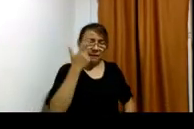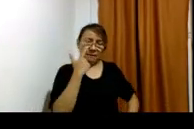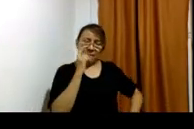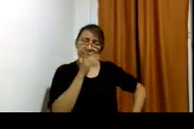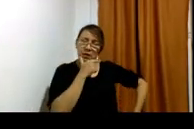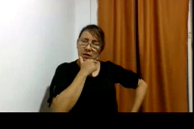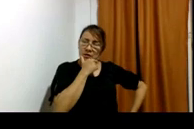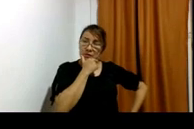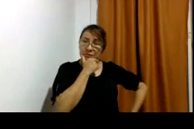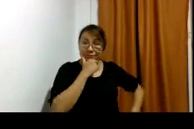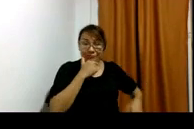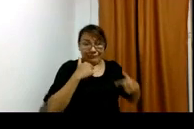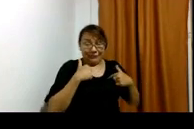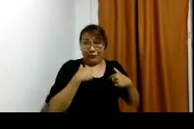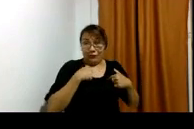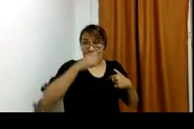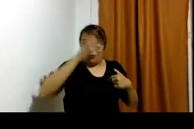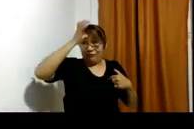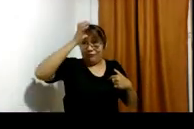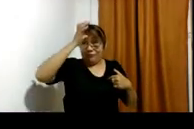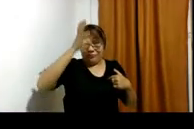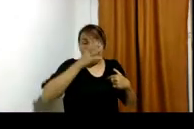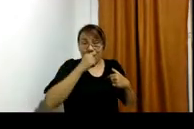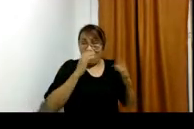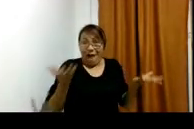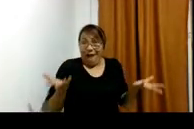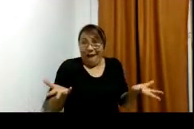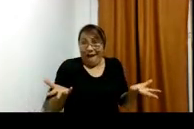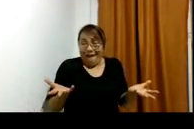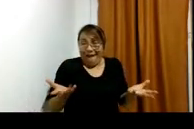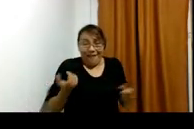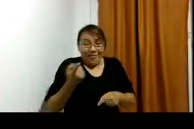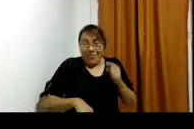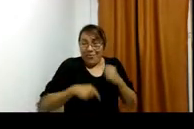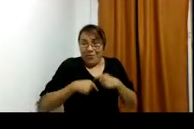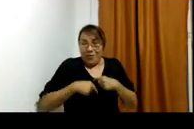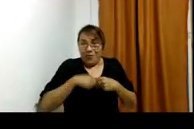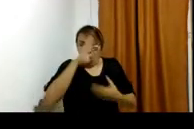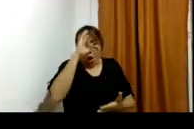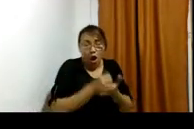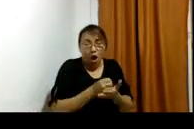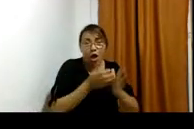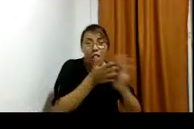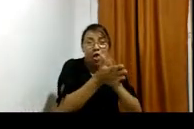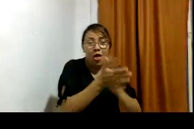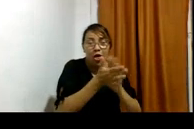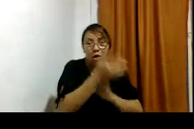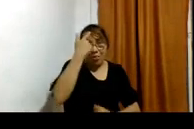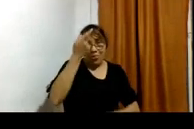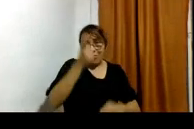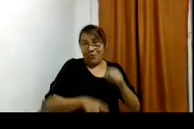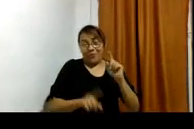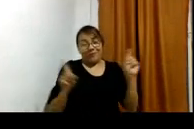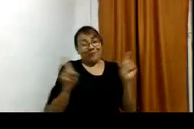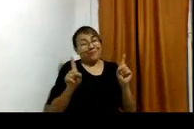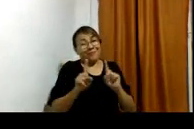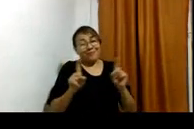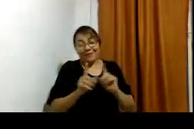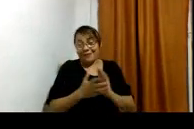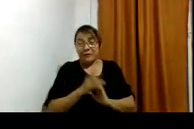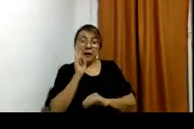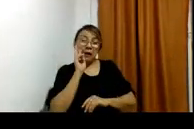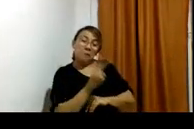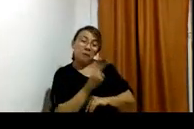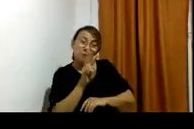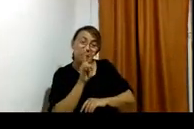conocedores del tema, mejor omitamos esos comentarios, no demos diagnósticos así a simple vista, ya que eso